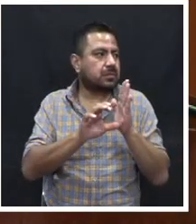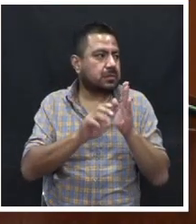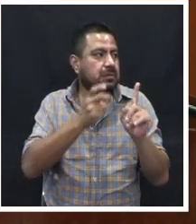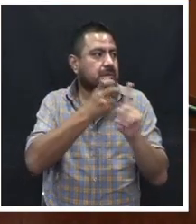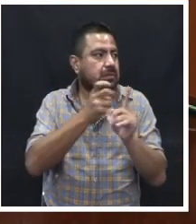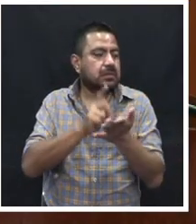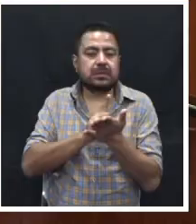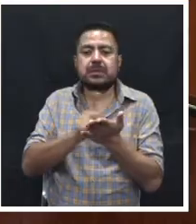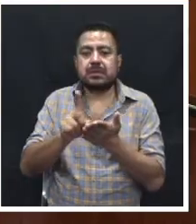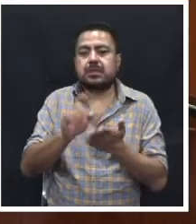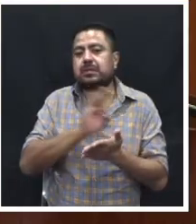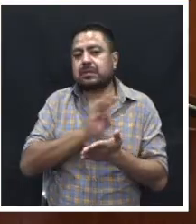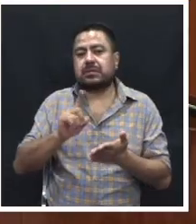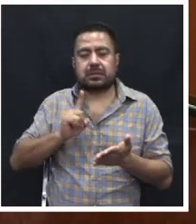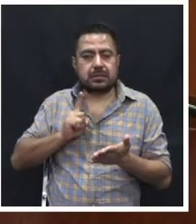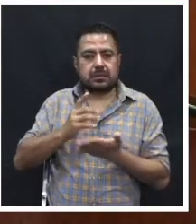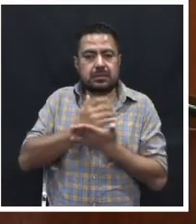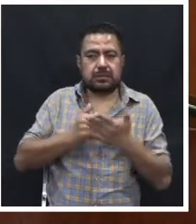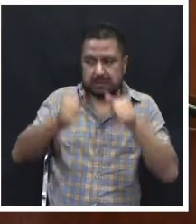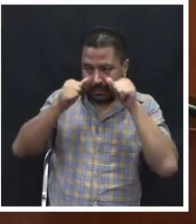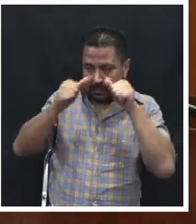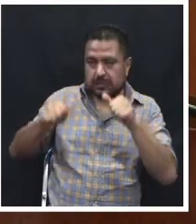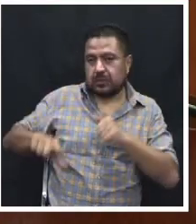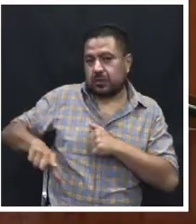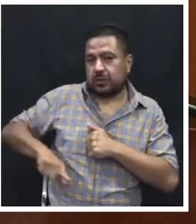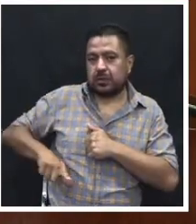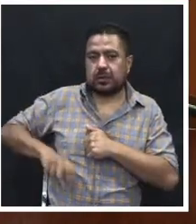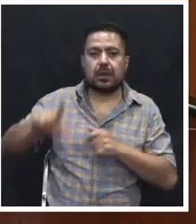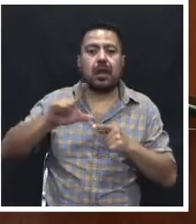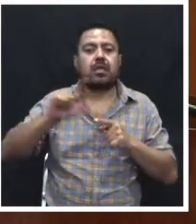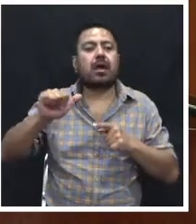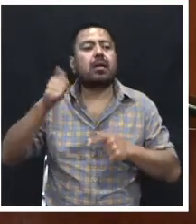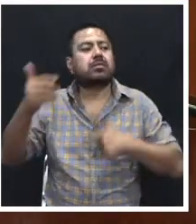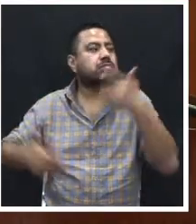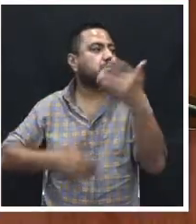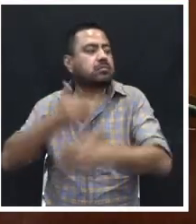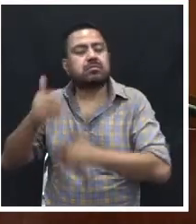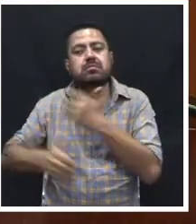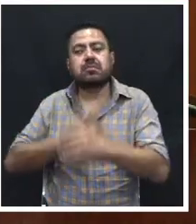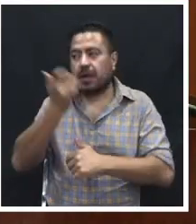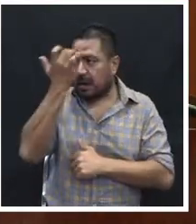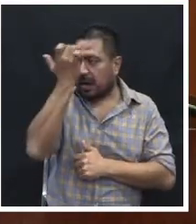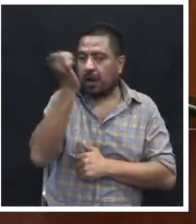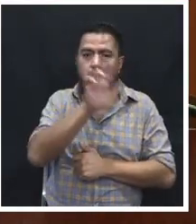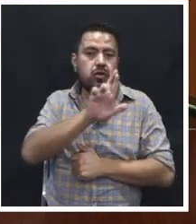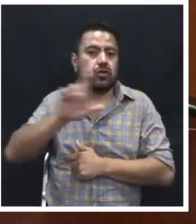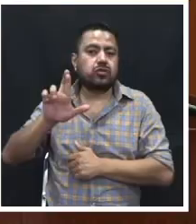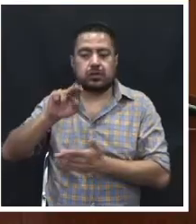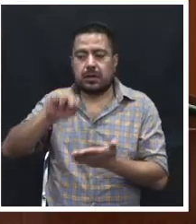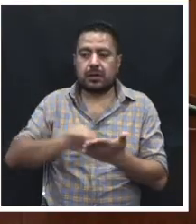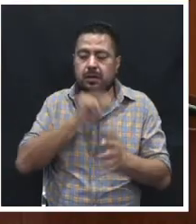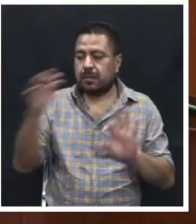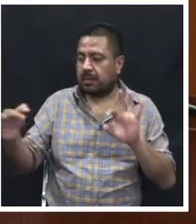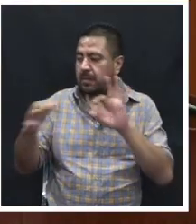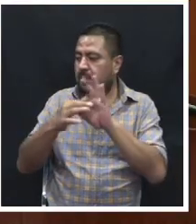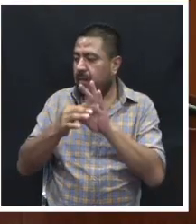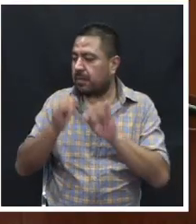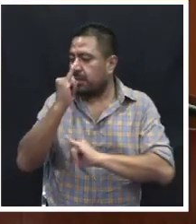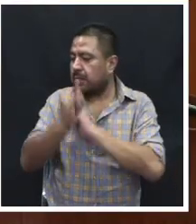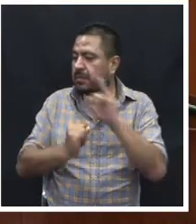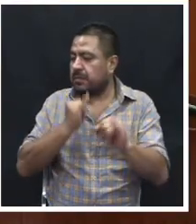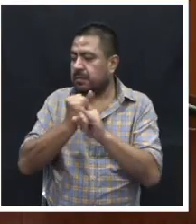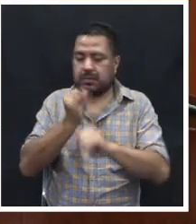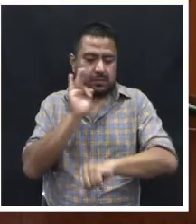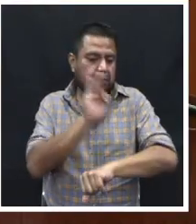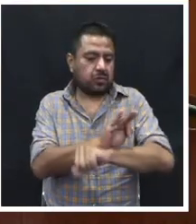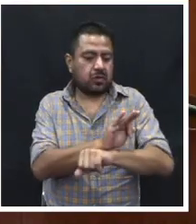derecho sería garantizado por el Estado. Posteriormente vendría el reconocimiento de convenios internacionales protectores